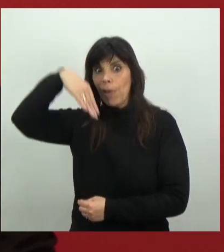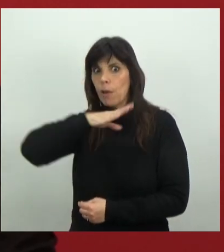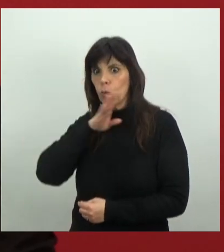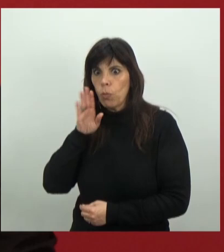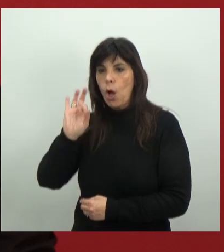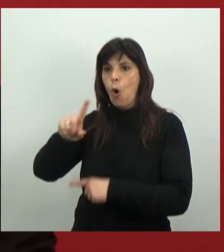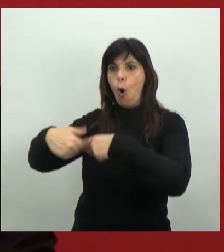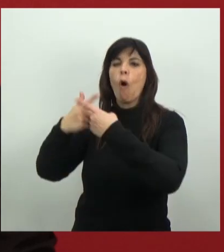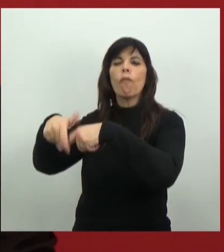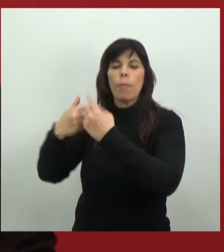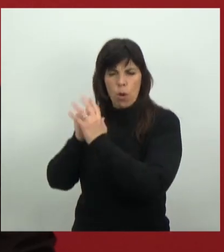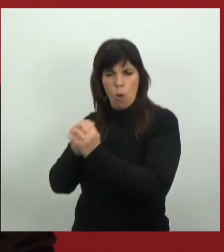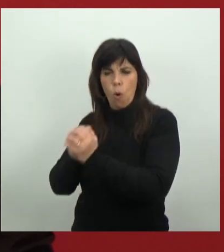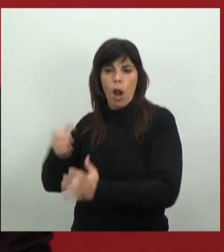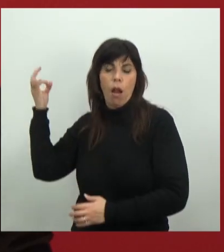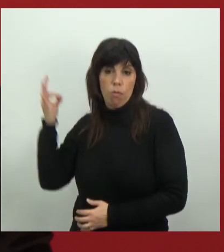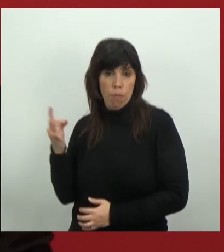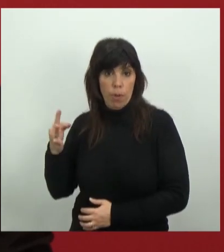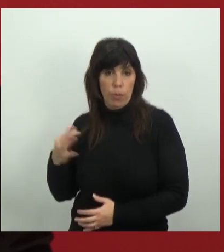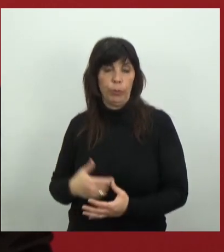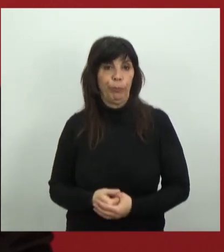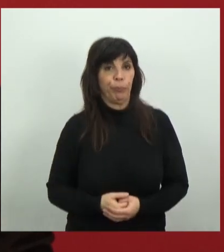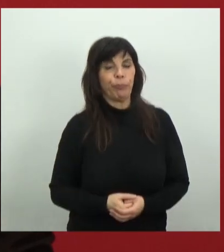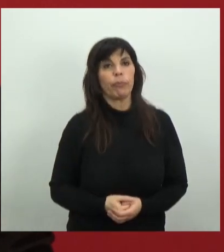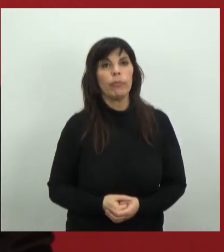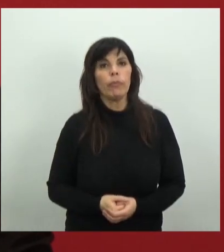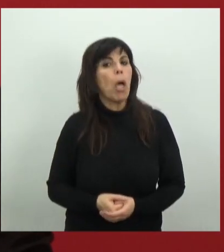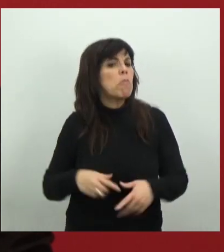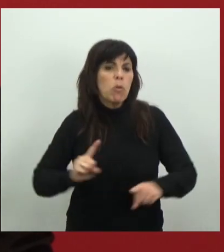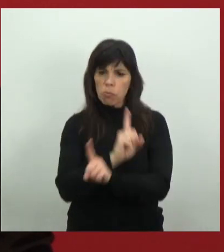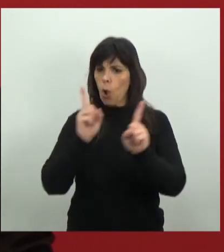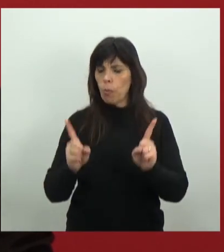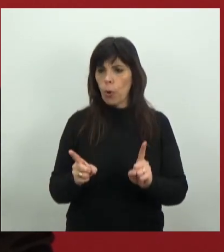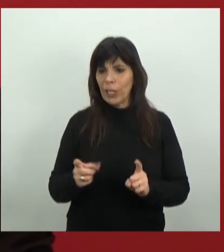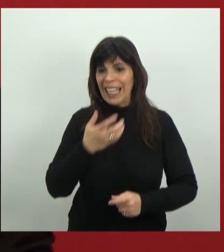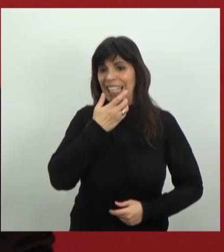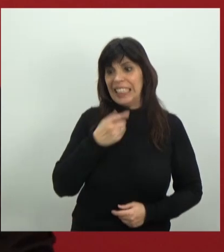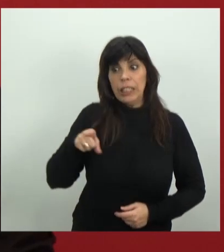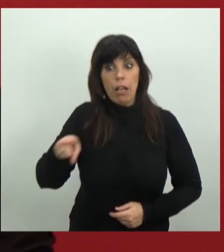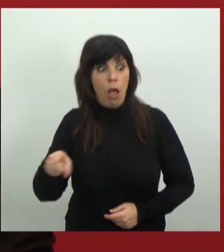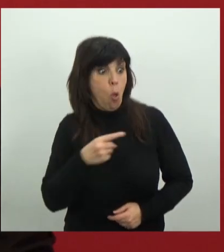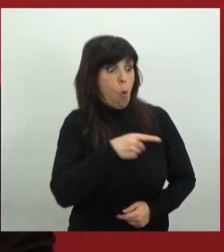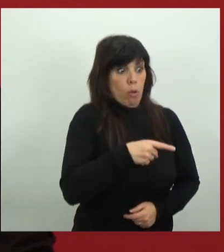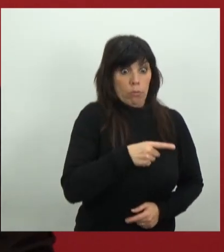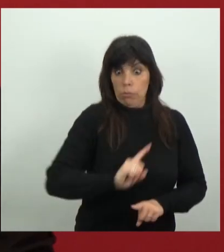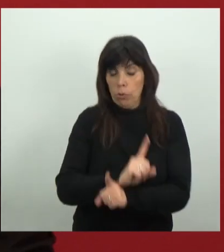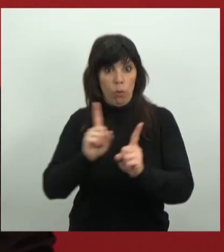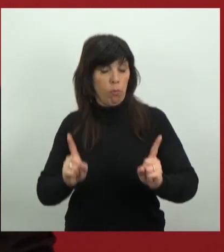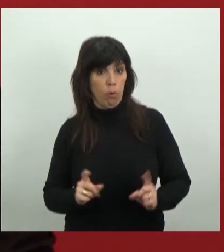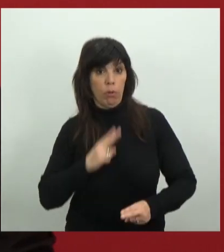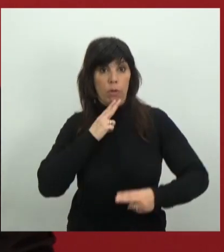poseído. Pero queridos, sea lo que sea, en el nombre de Jesucristo hay